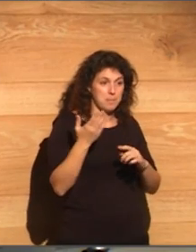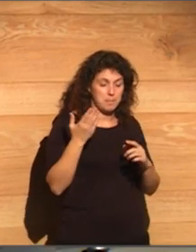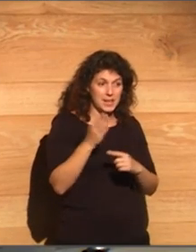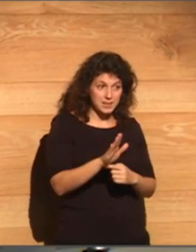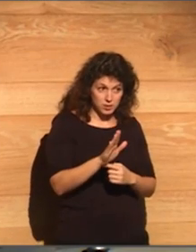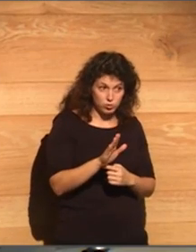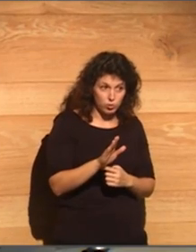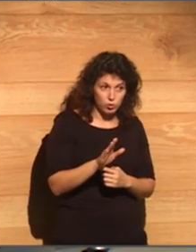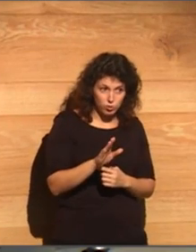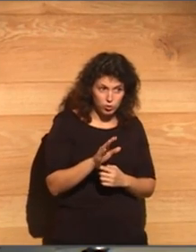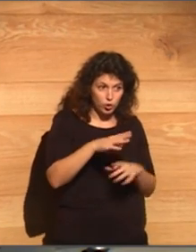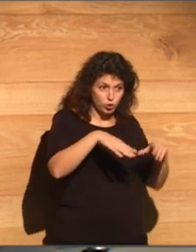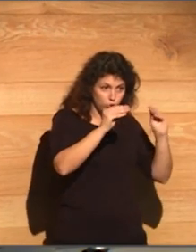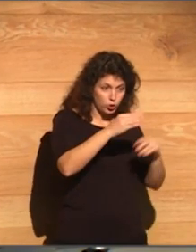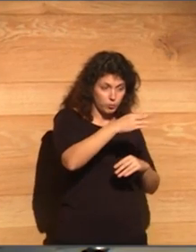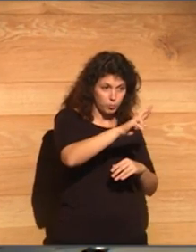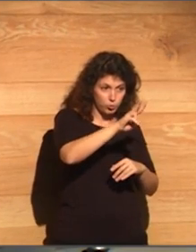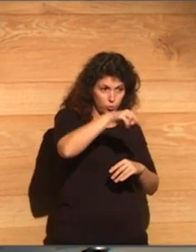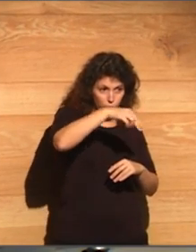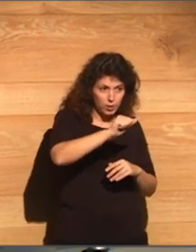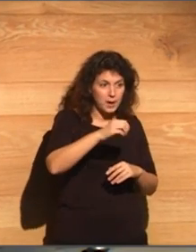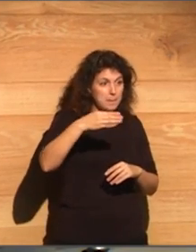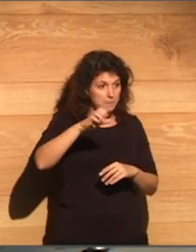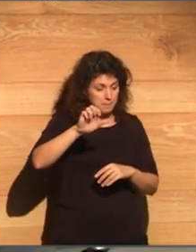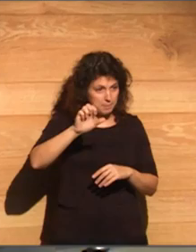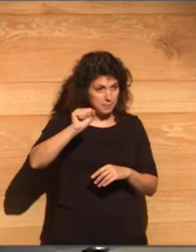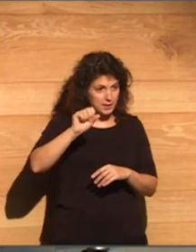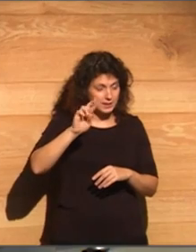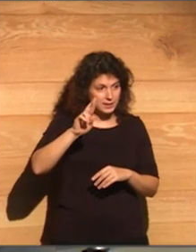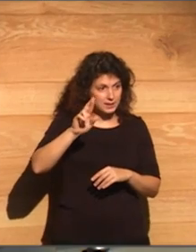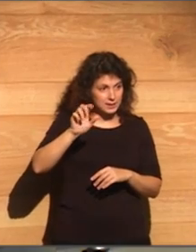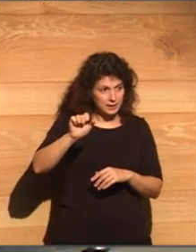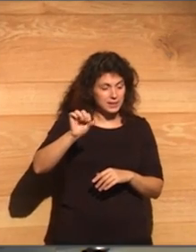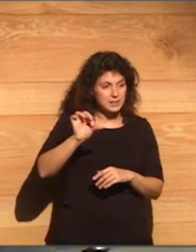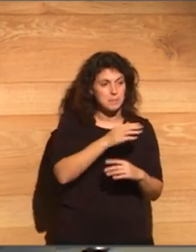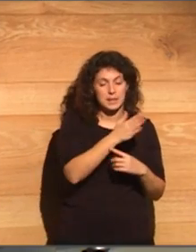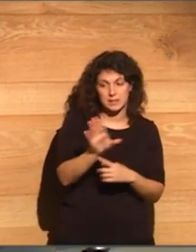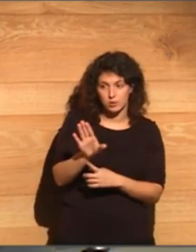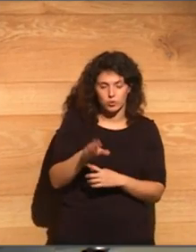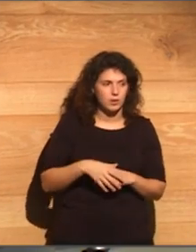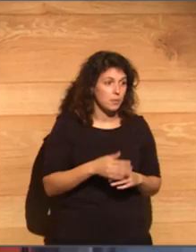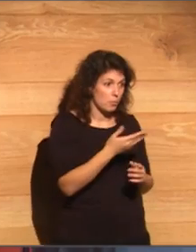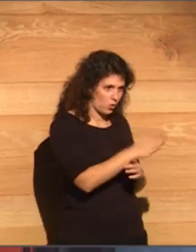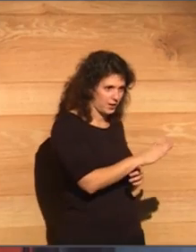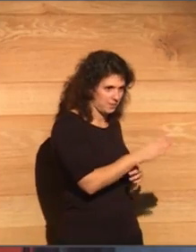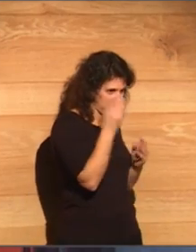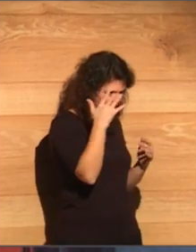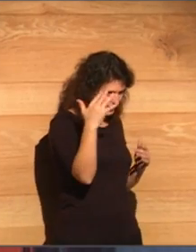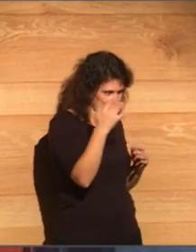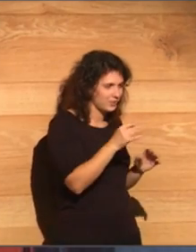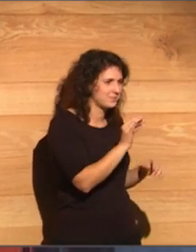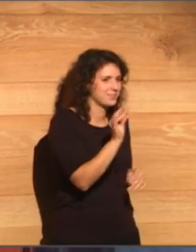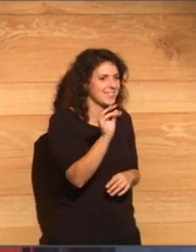entonces Torre Bruno ha presentado a los Beatles y a Faimino y Cansado. Bueno, ¿eh? Esto fue todo antes de morir, entiendo. Prácticamente. Sí, cuando la